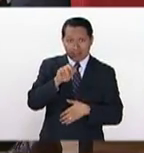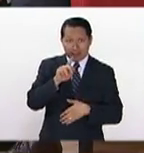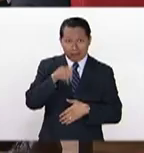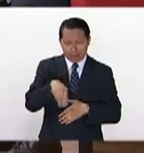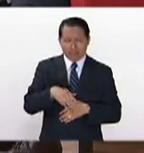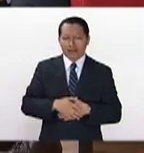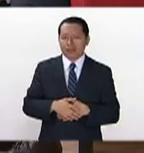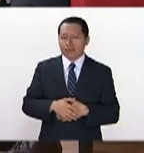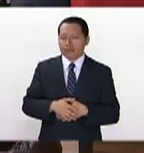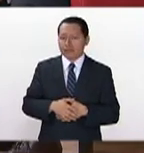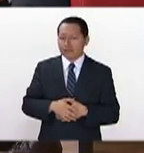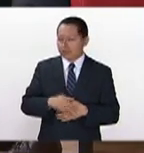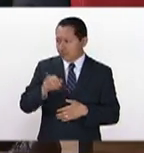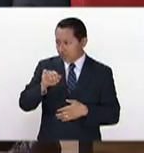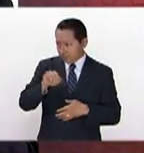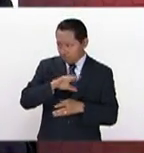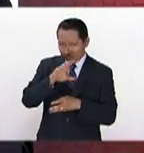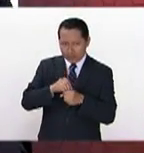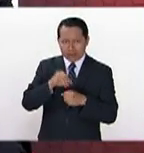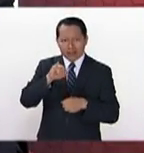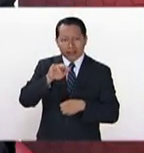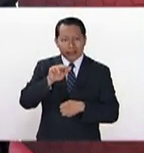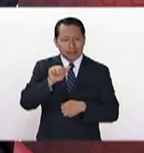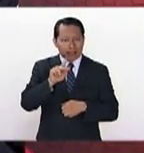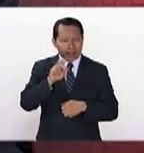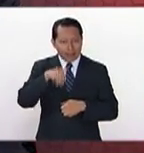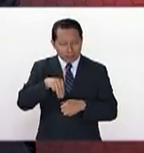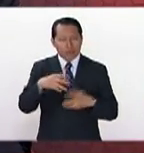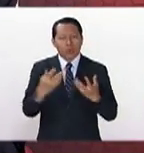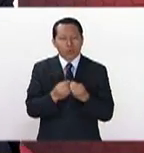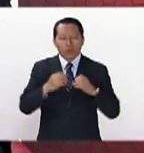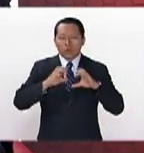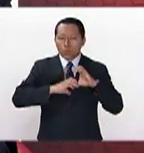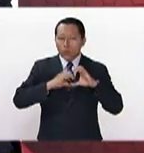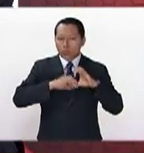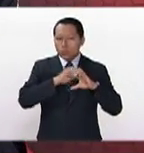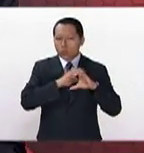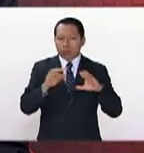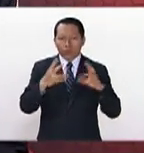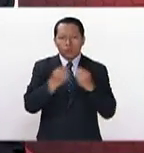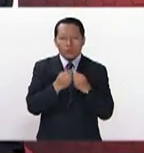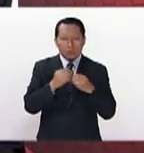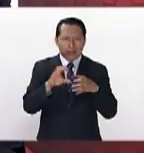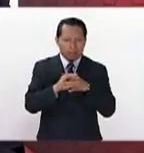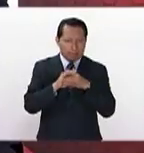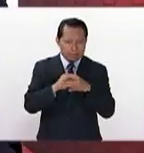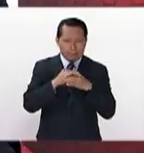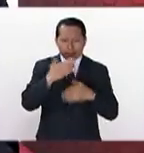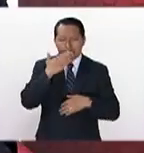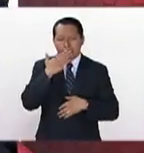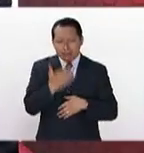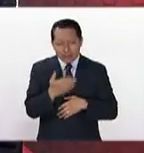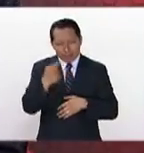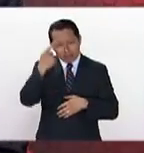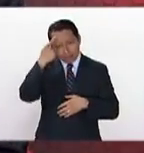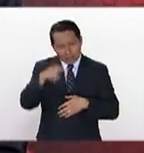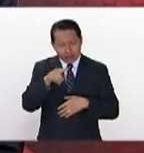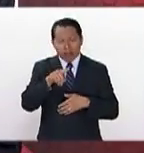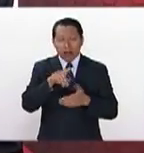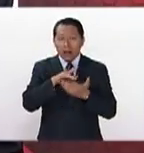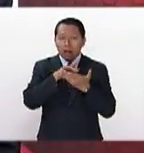instituciones? Sí, absolutamente. INADEM junto con CONALEP llevamos una alianza estratégica